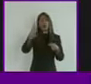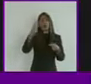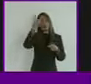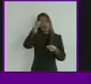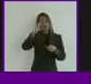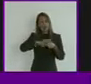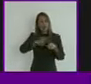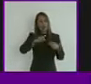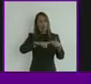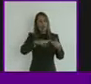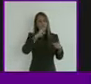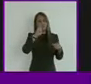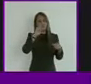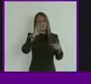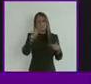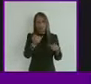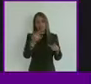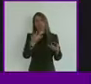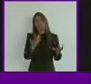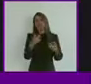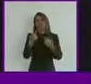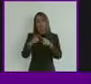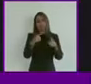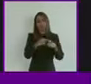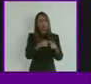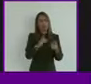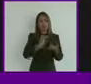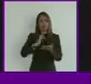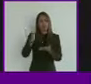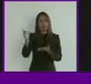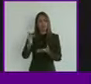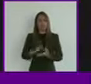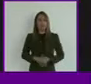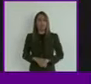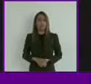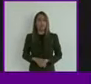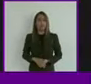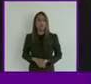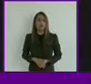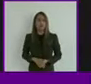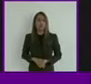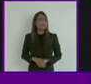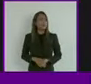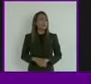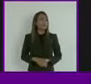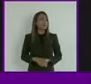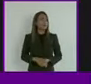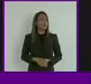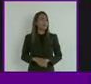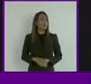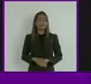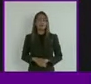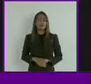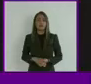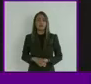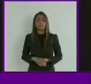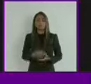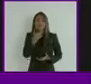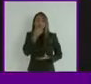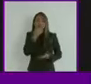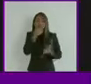en cámara, pues es totalmente noble. Espérenme, porque tengo gatos aquí, me están jalando el vestido y es de gasa, entonces, perdón, esto ya también se queda fuera de